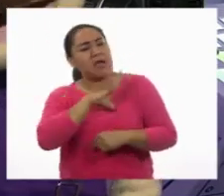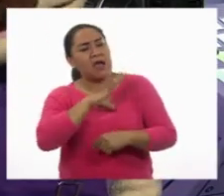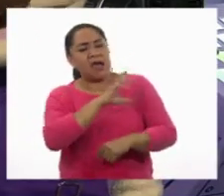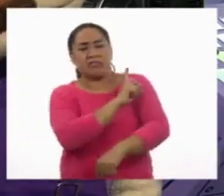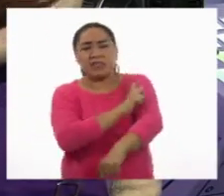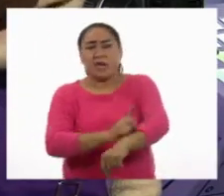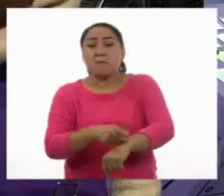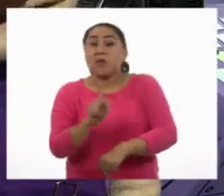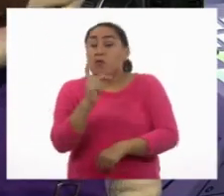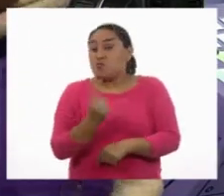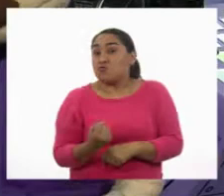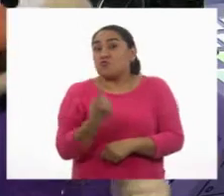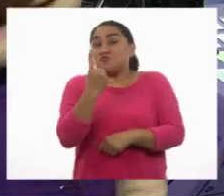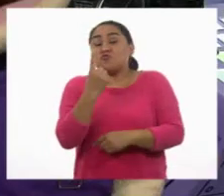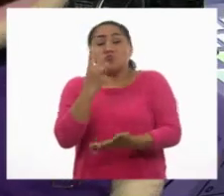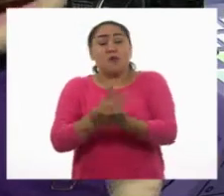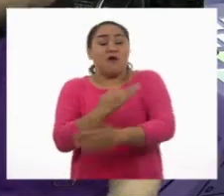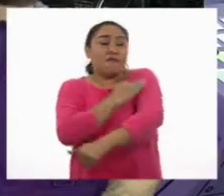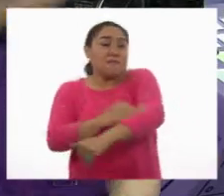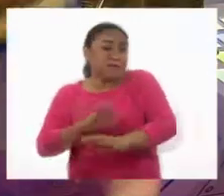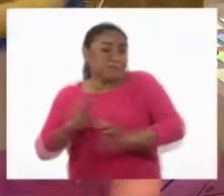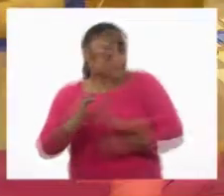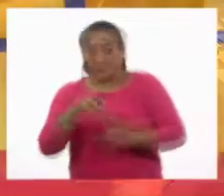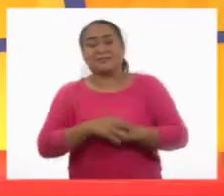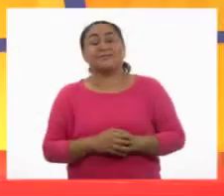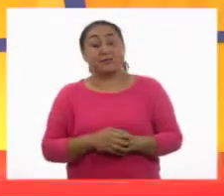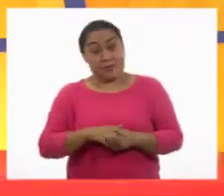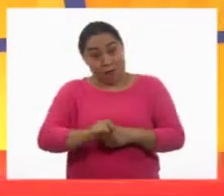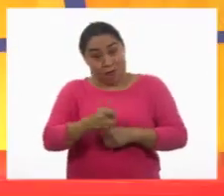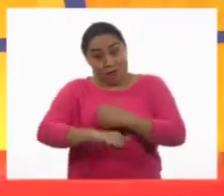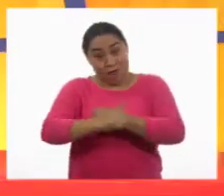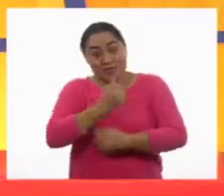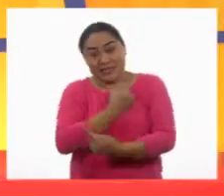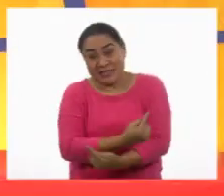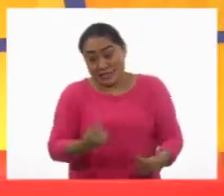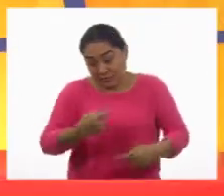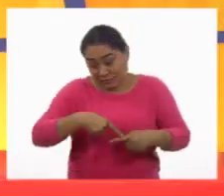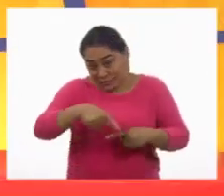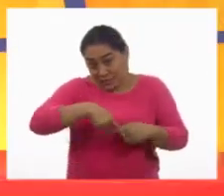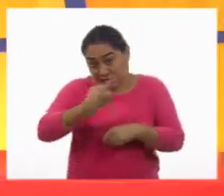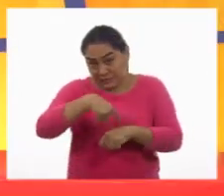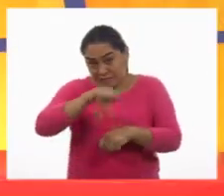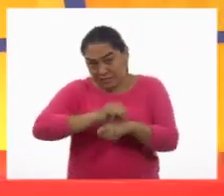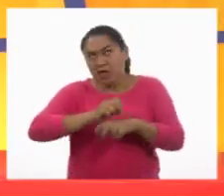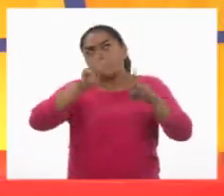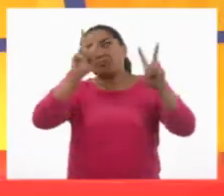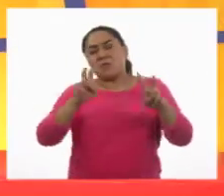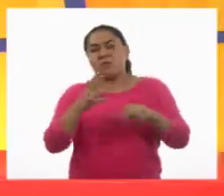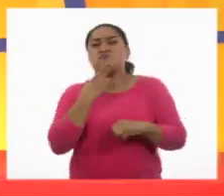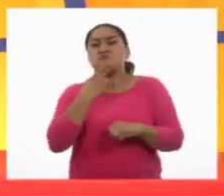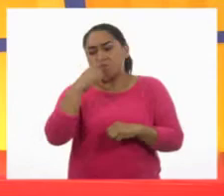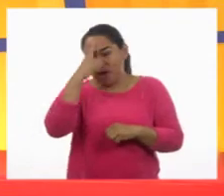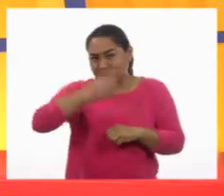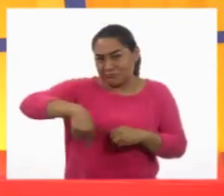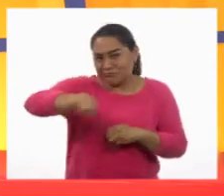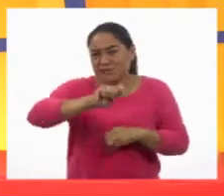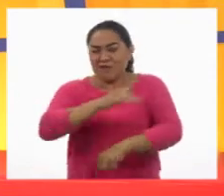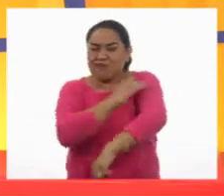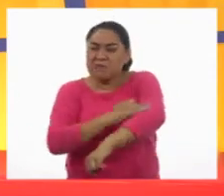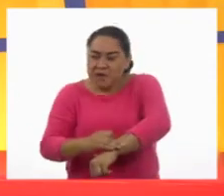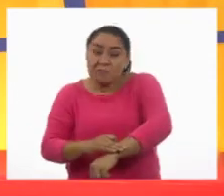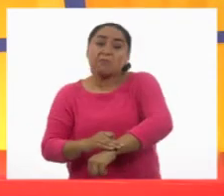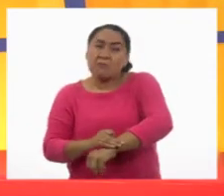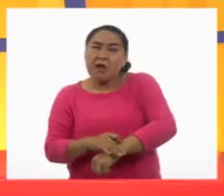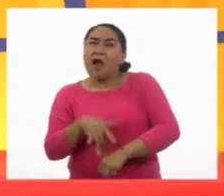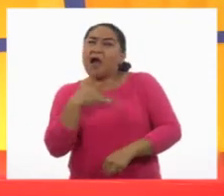sola familia de Sánchez Buenrostro en esta ciudad. Y esta semana tendremos un tema apto para toda la familia, que tal vez les